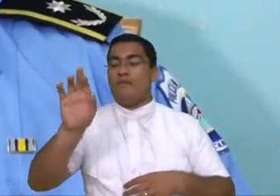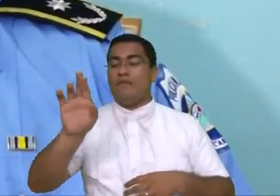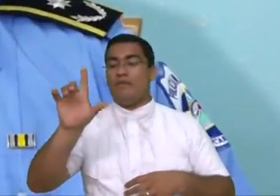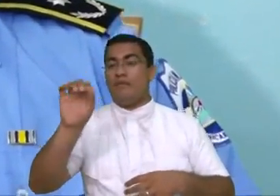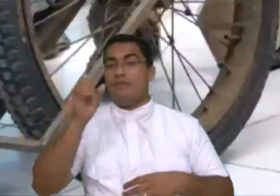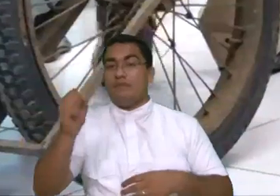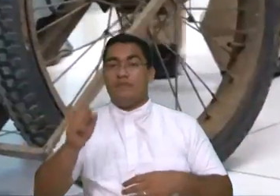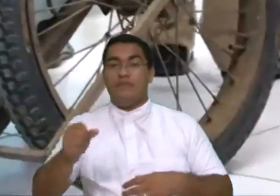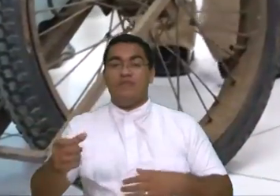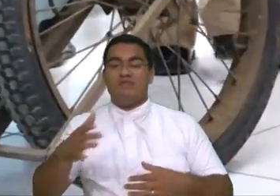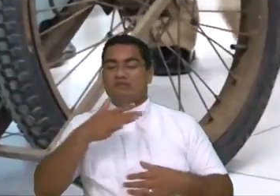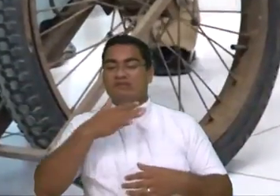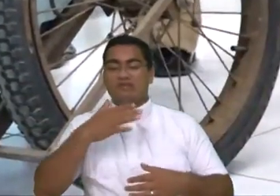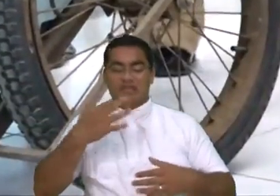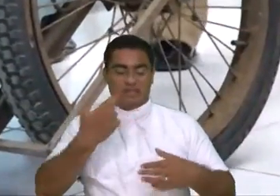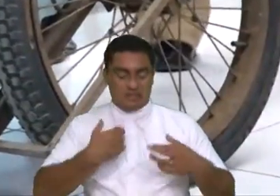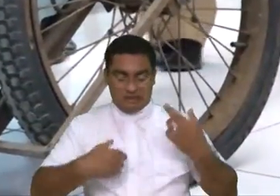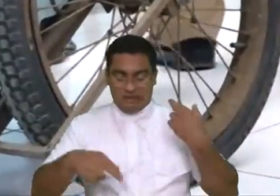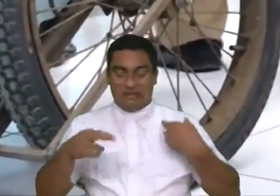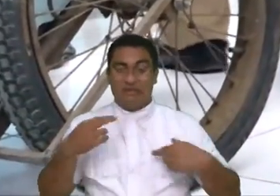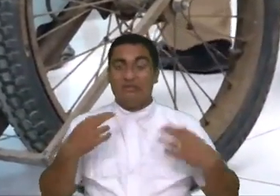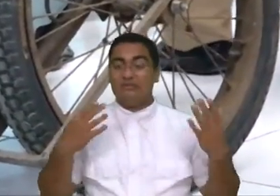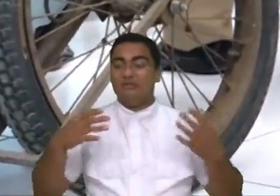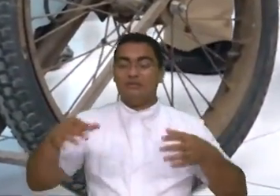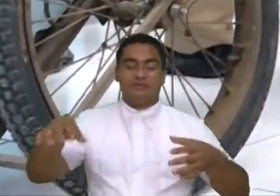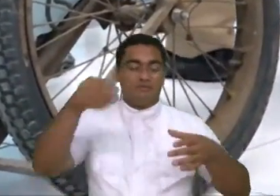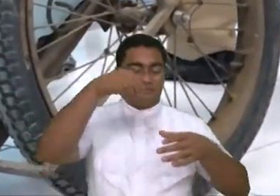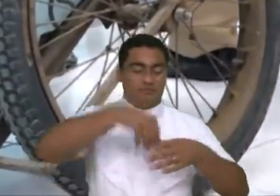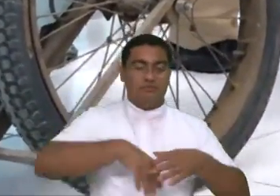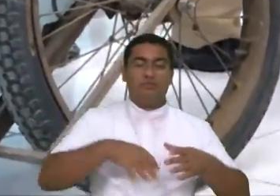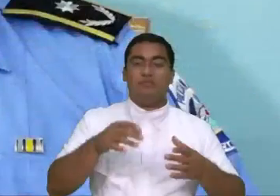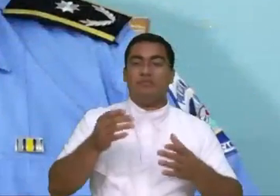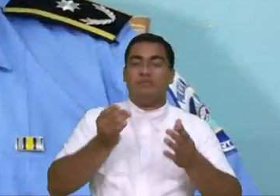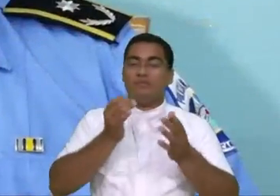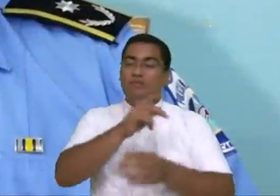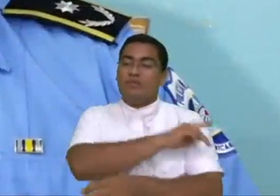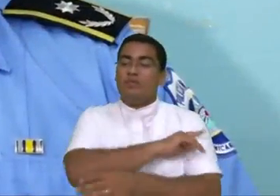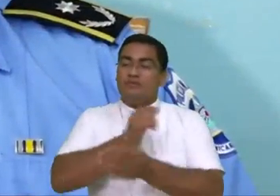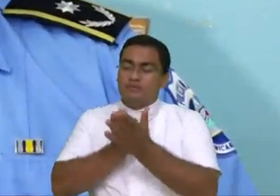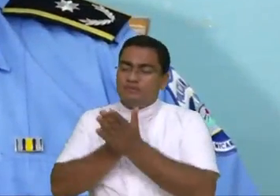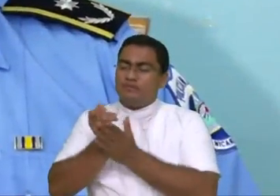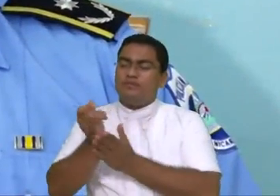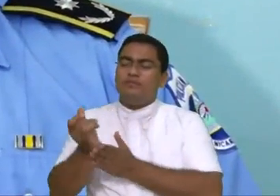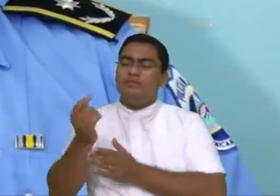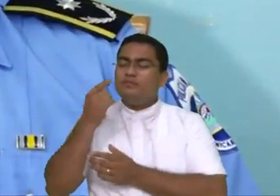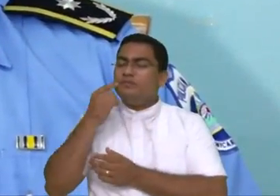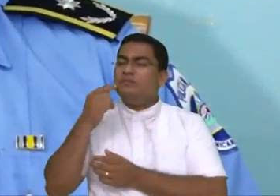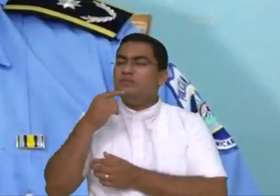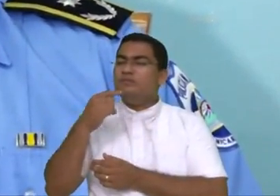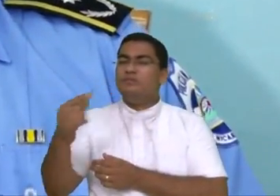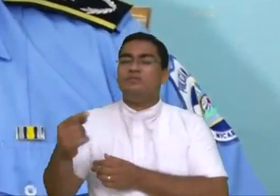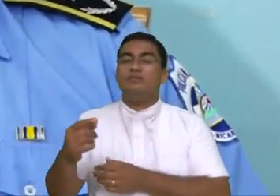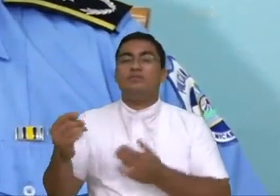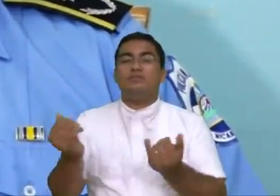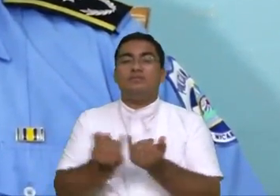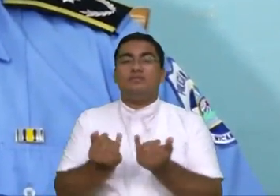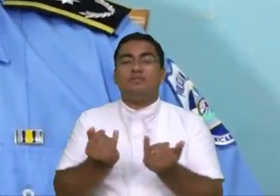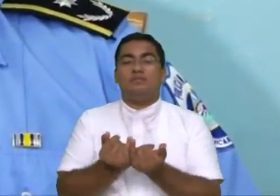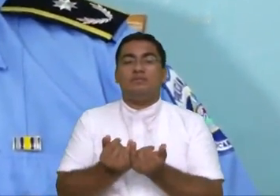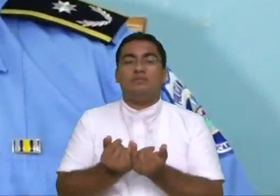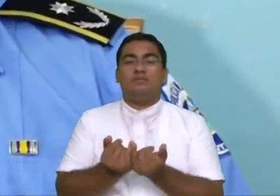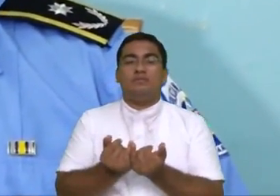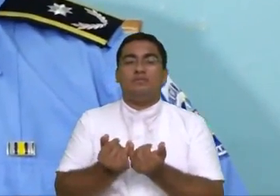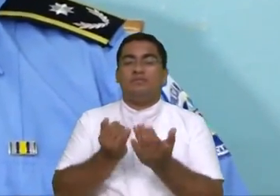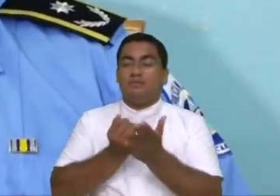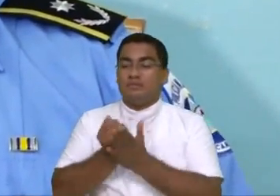hemáticas. Los peritos del Instituto de Criminalística y de Ciencias Forenses realizaron peritajes